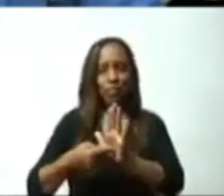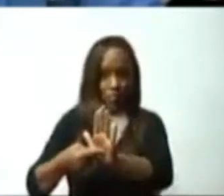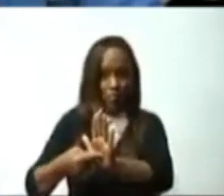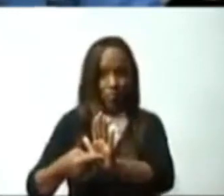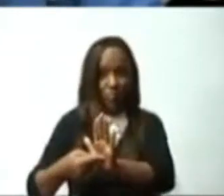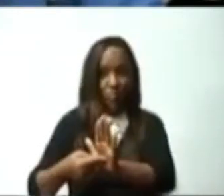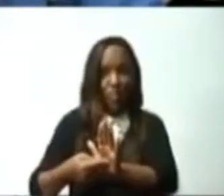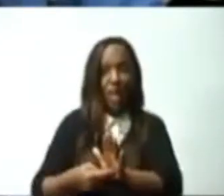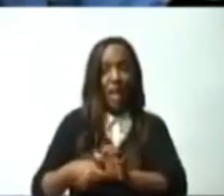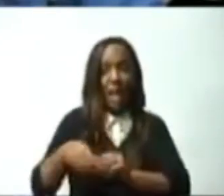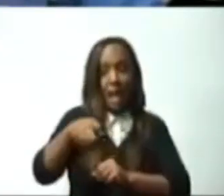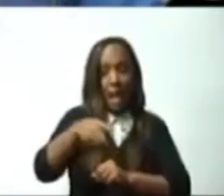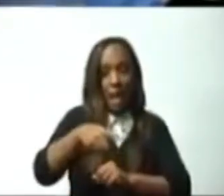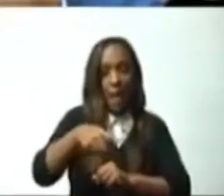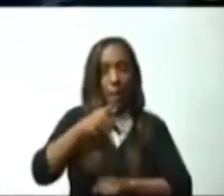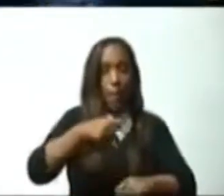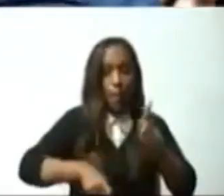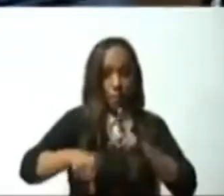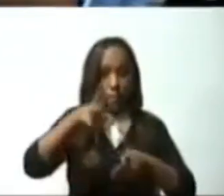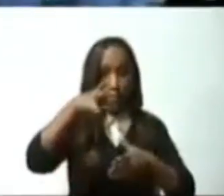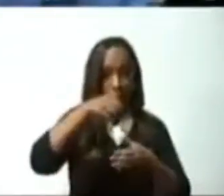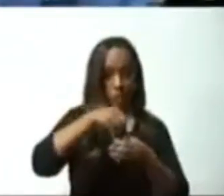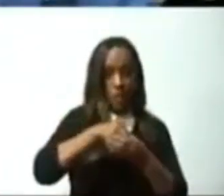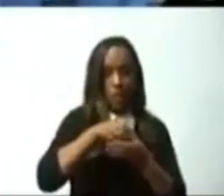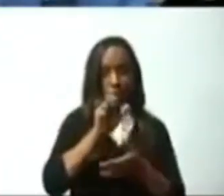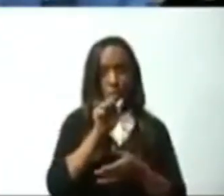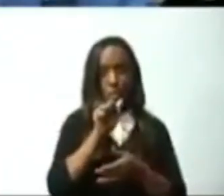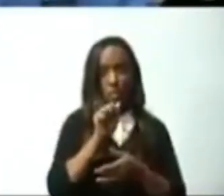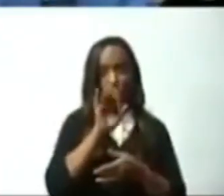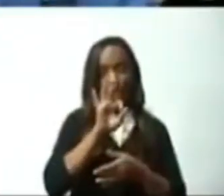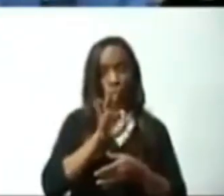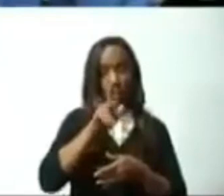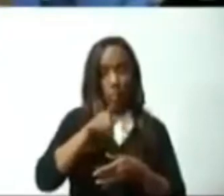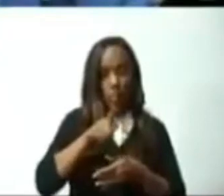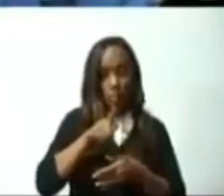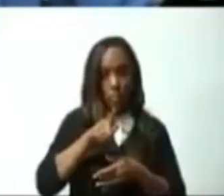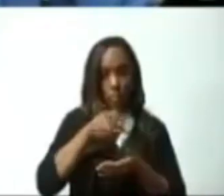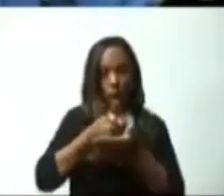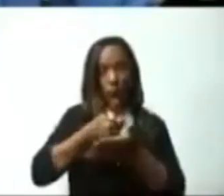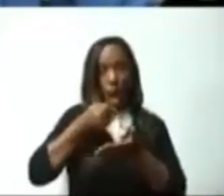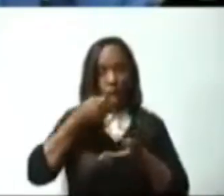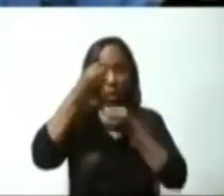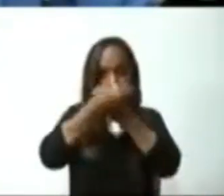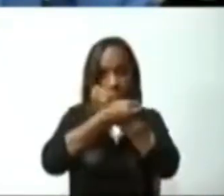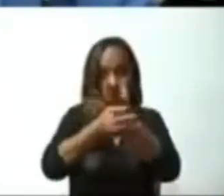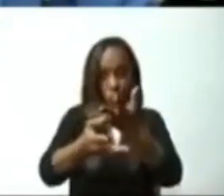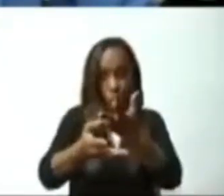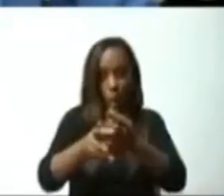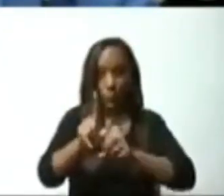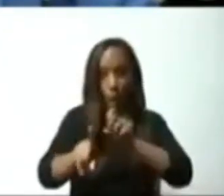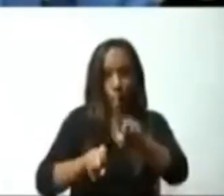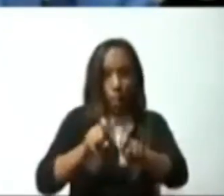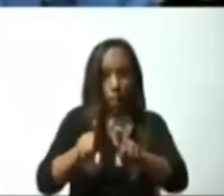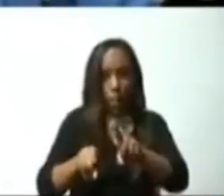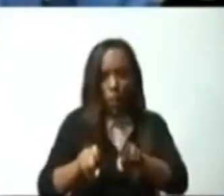afiliados nunca en la existencia del sistema han sido notificados ni consultados en